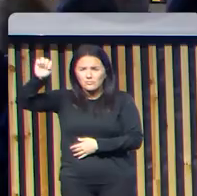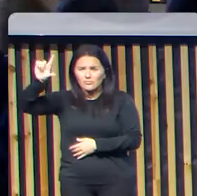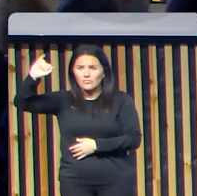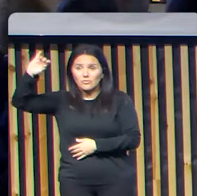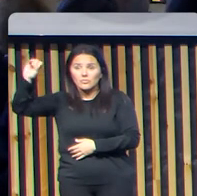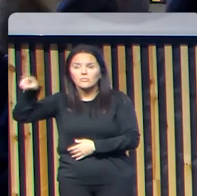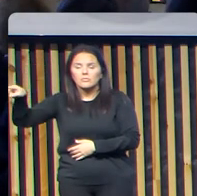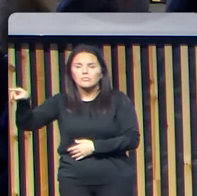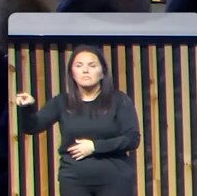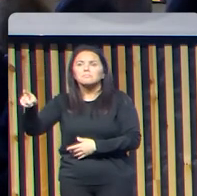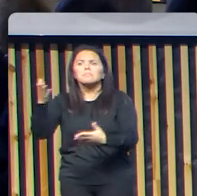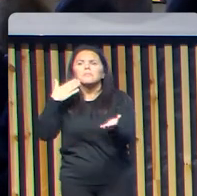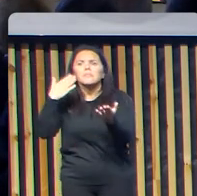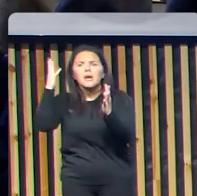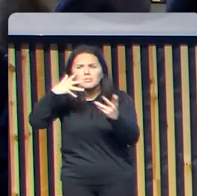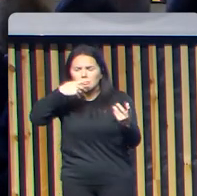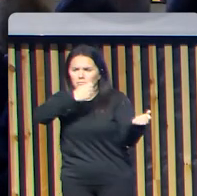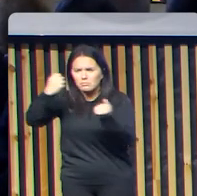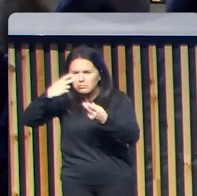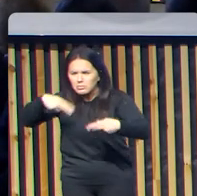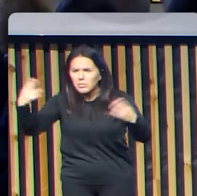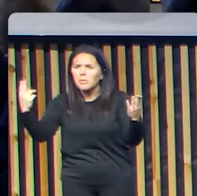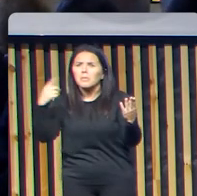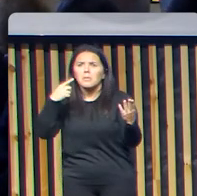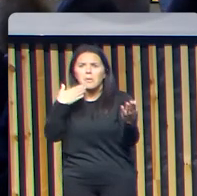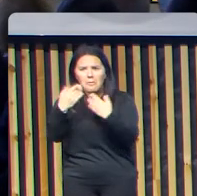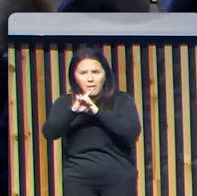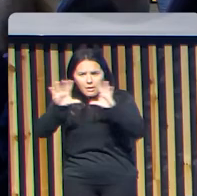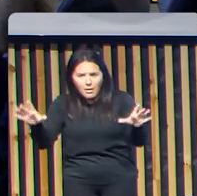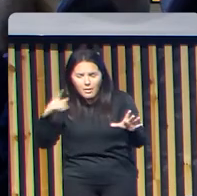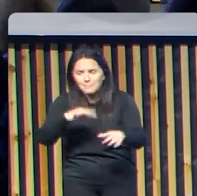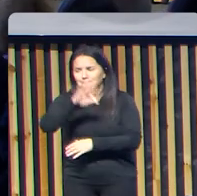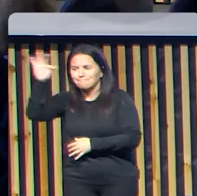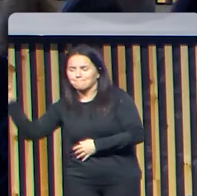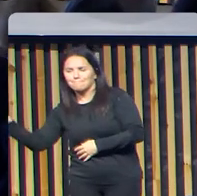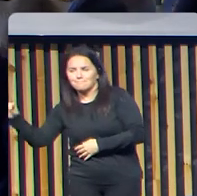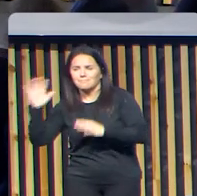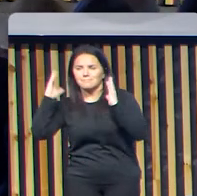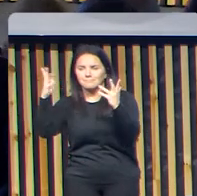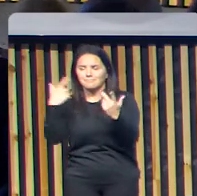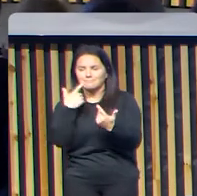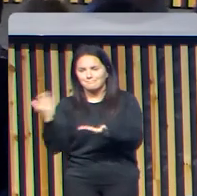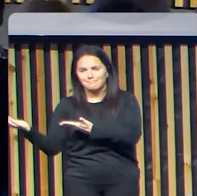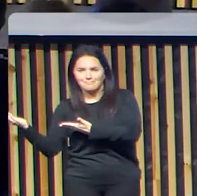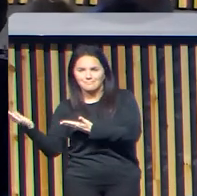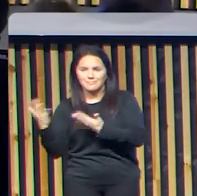charla Habla claro la administración pública soy quien estrellaba salió grabadora de enchazos